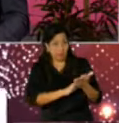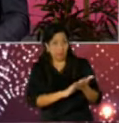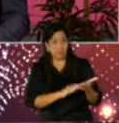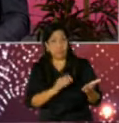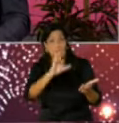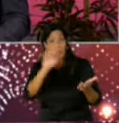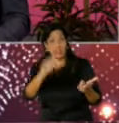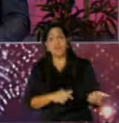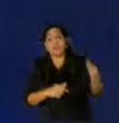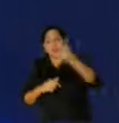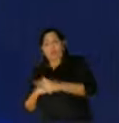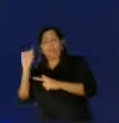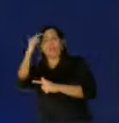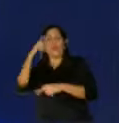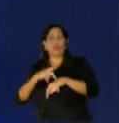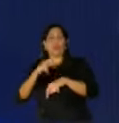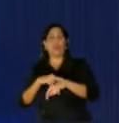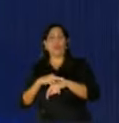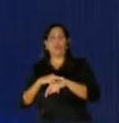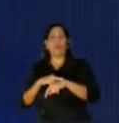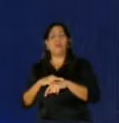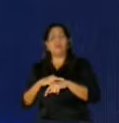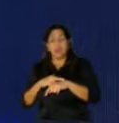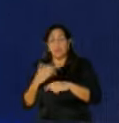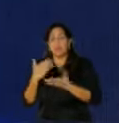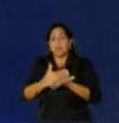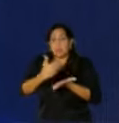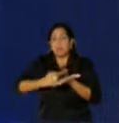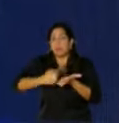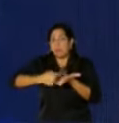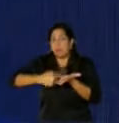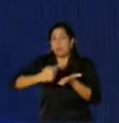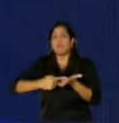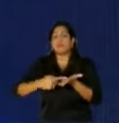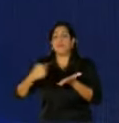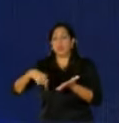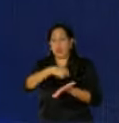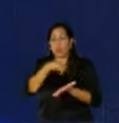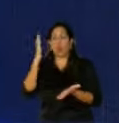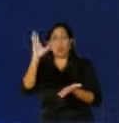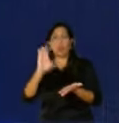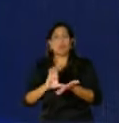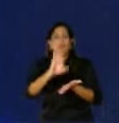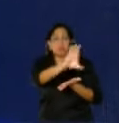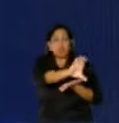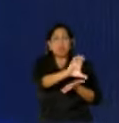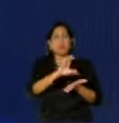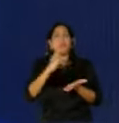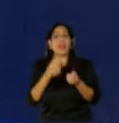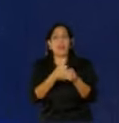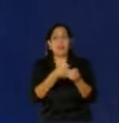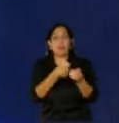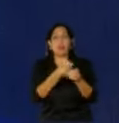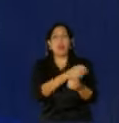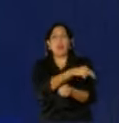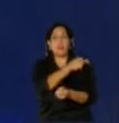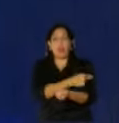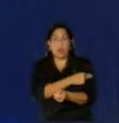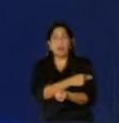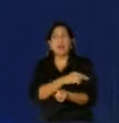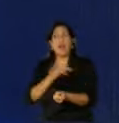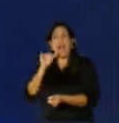Bien importante, hemos hablado de los incentivos que se le están dando a los hospitales para garantizar que el personal se mantenga. Y una de las cosas que hemos discutido con la